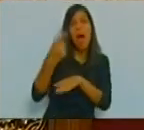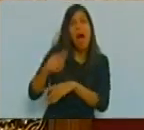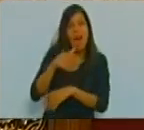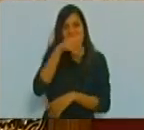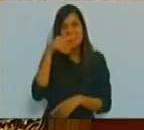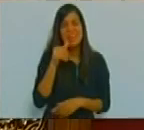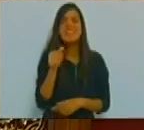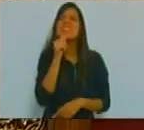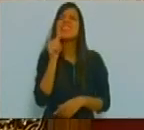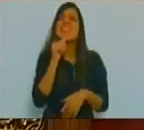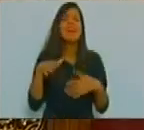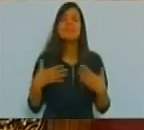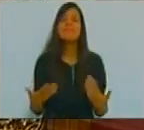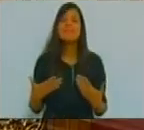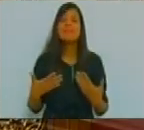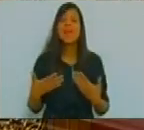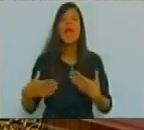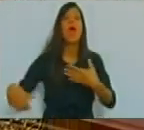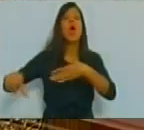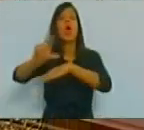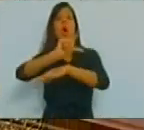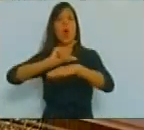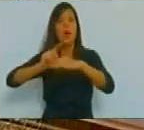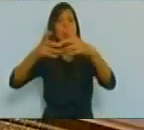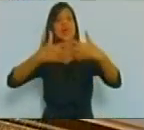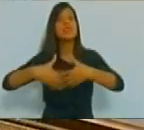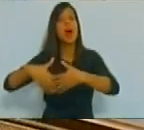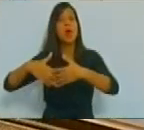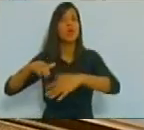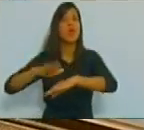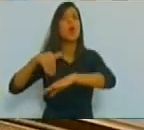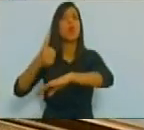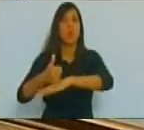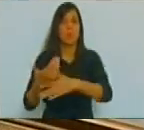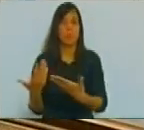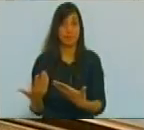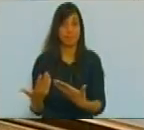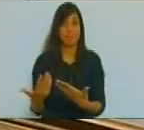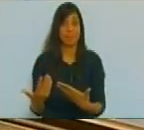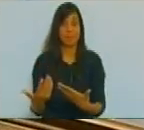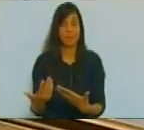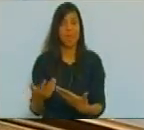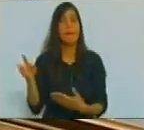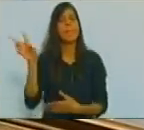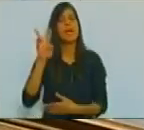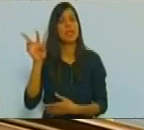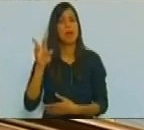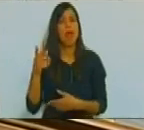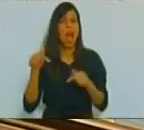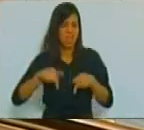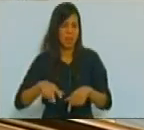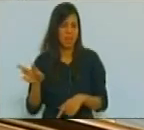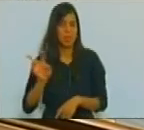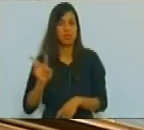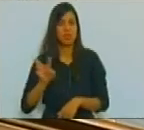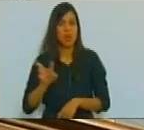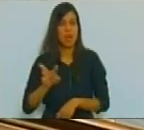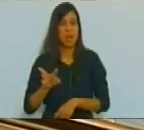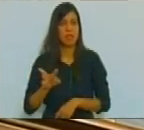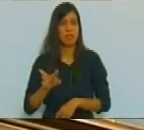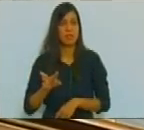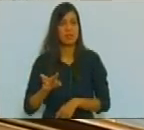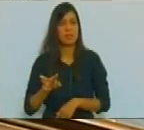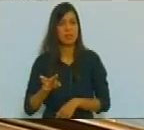está todo cuando la república bolivariana de venezuela o cuando en la república bolivariana de venezuela